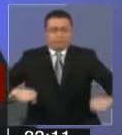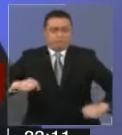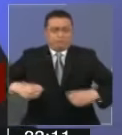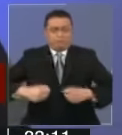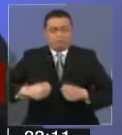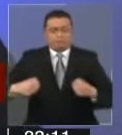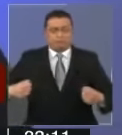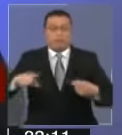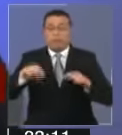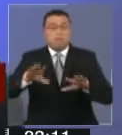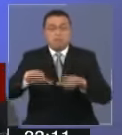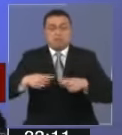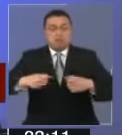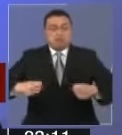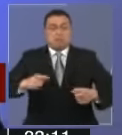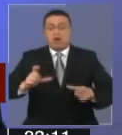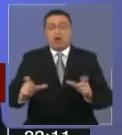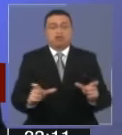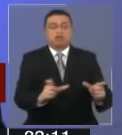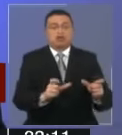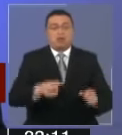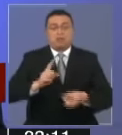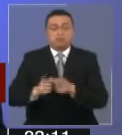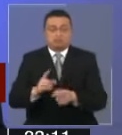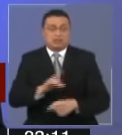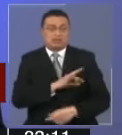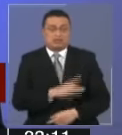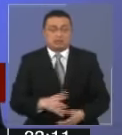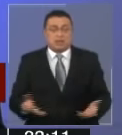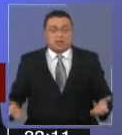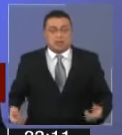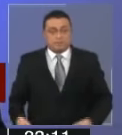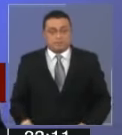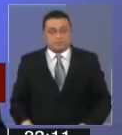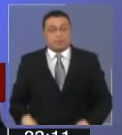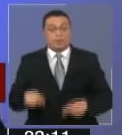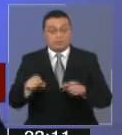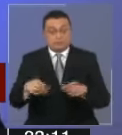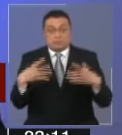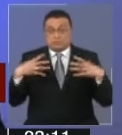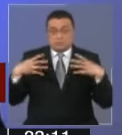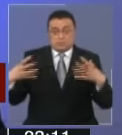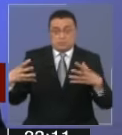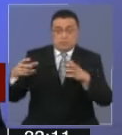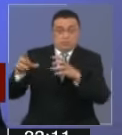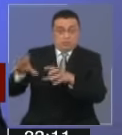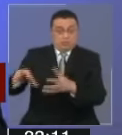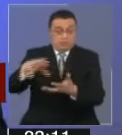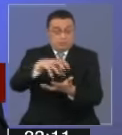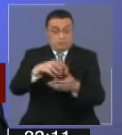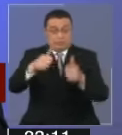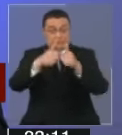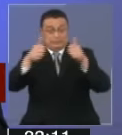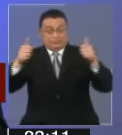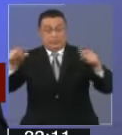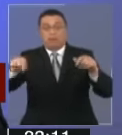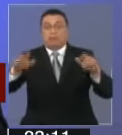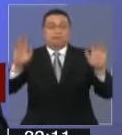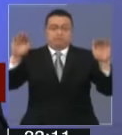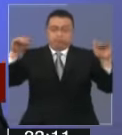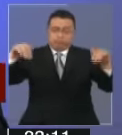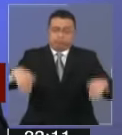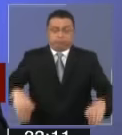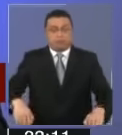sin embargo todavía controla y opera en la institucionalidad chilena. El tamaño de esa élite que está decadente ya